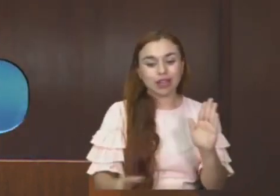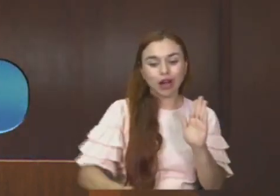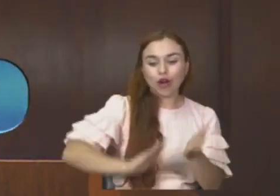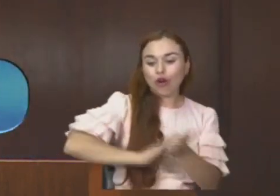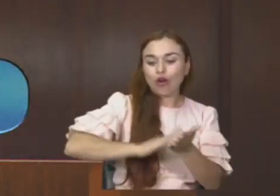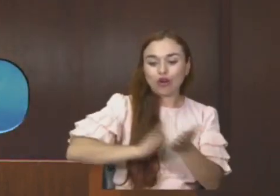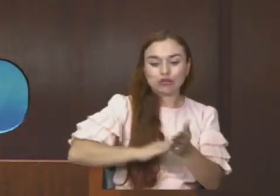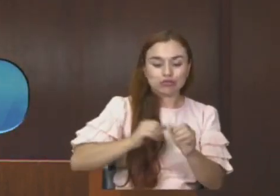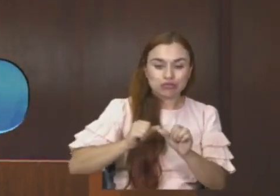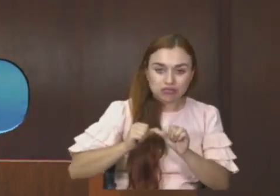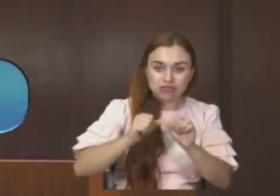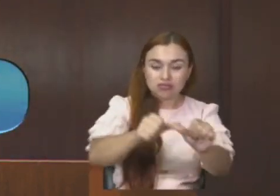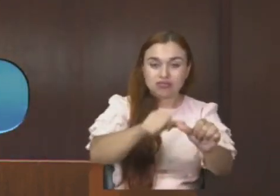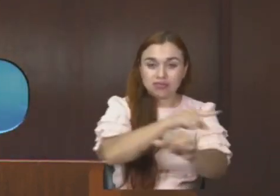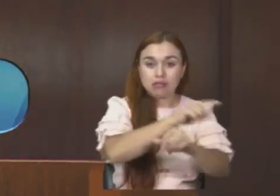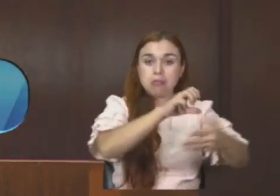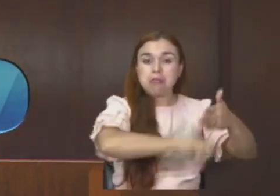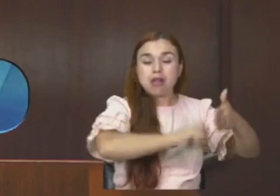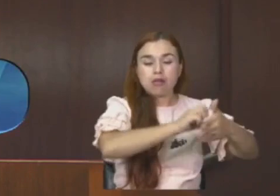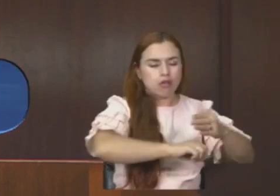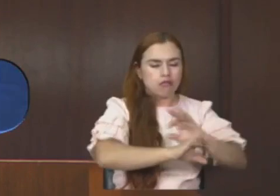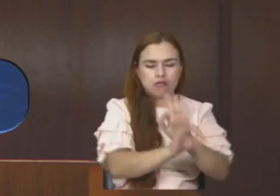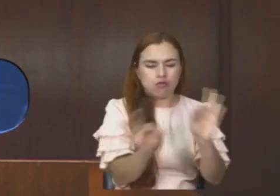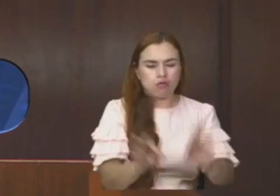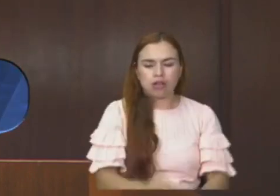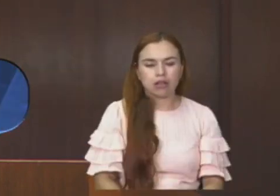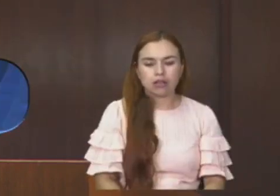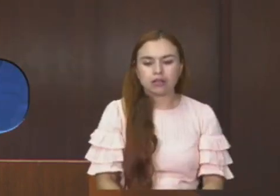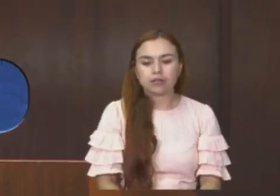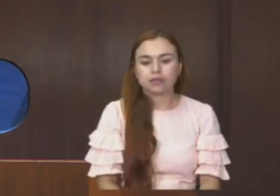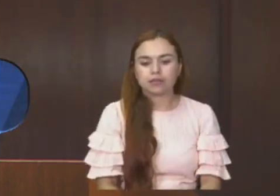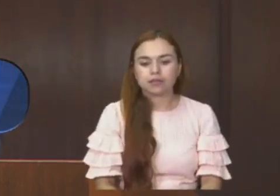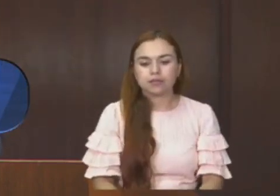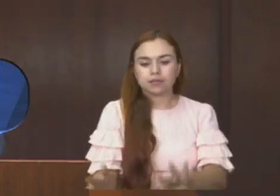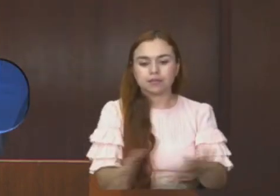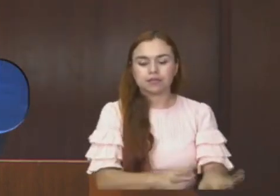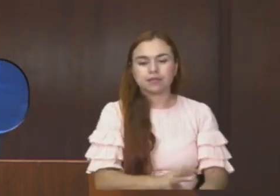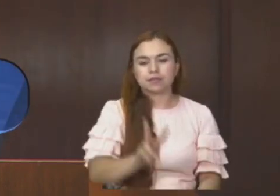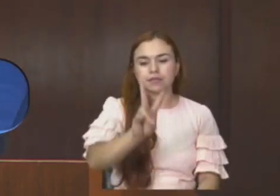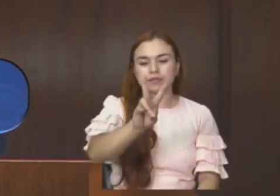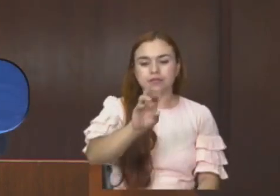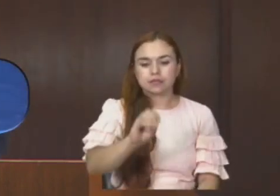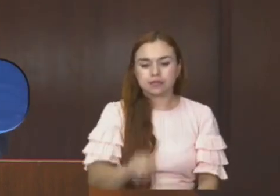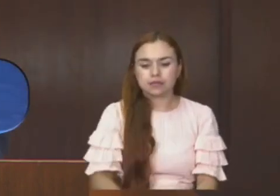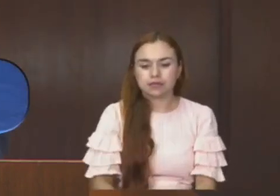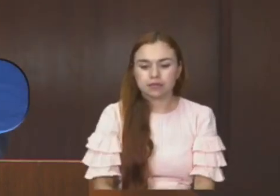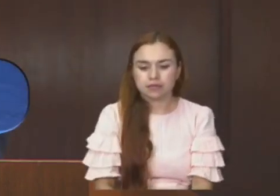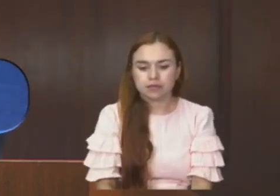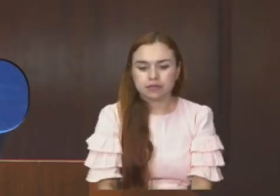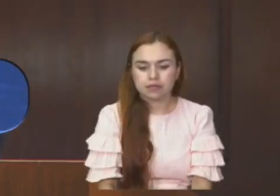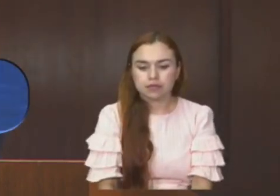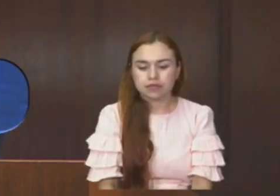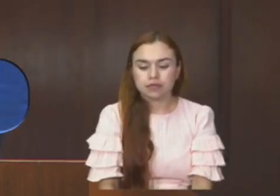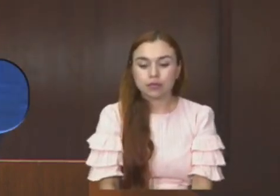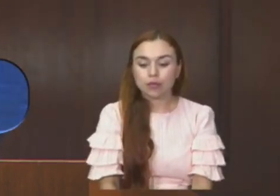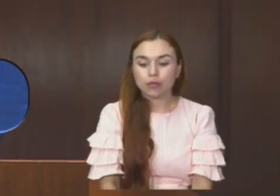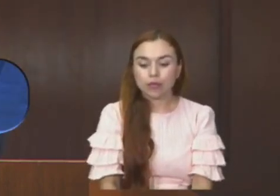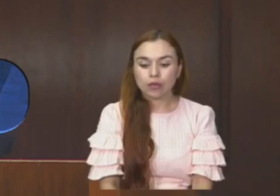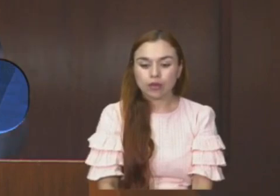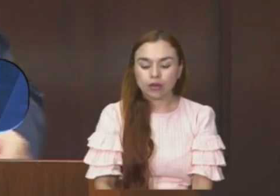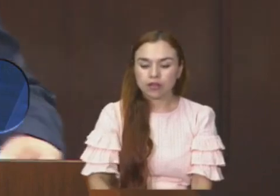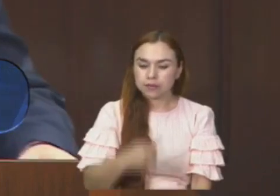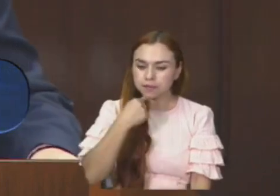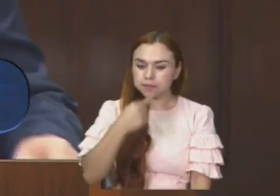vigente. La siguiente pregunta, presidente, número 20, es de atribución del Ministerio de